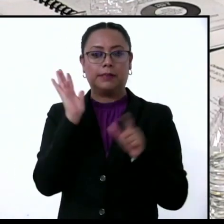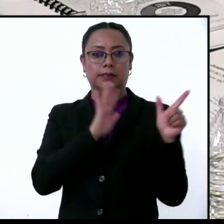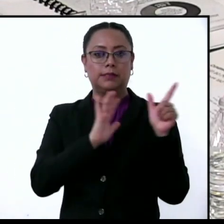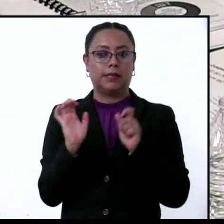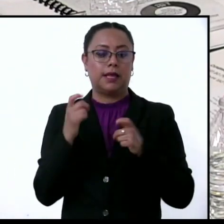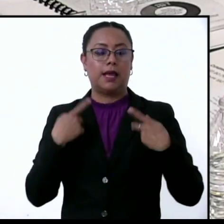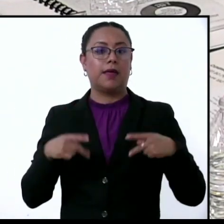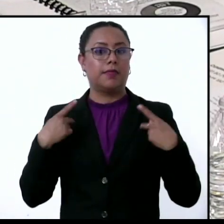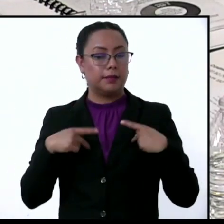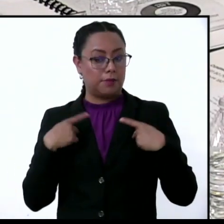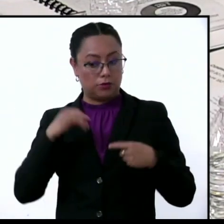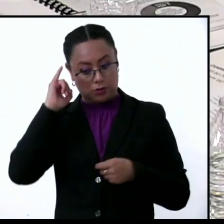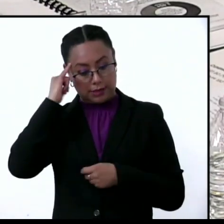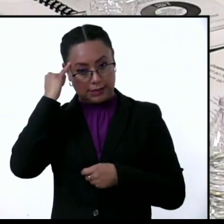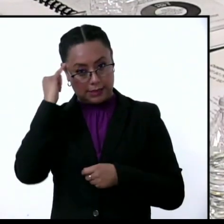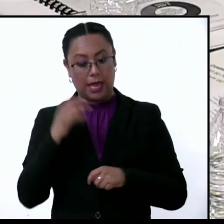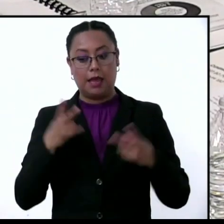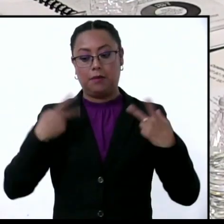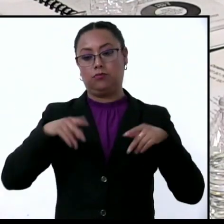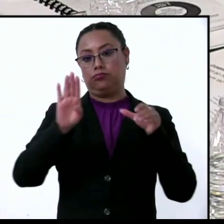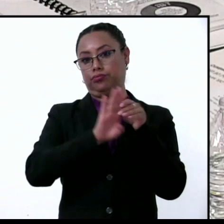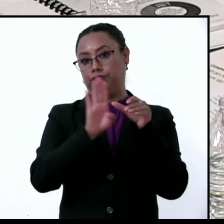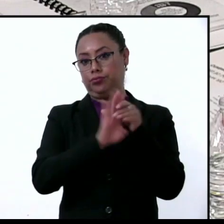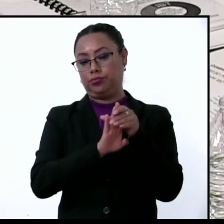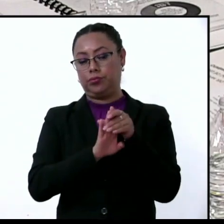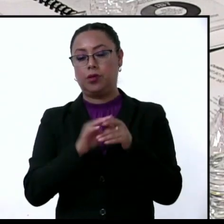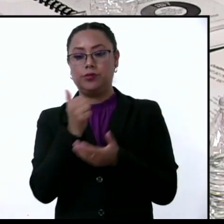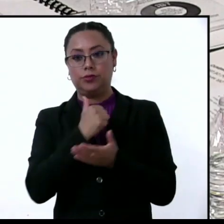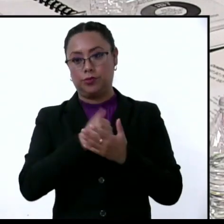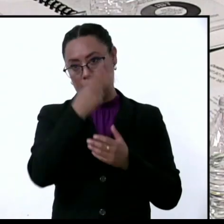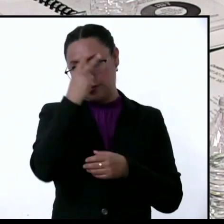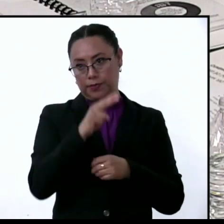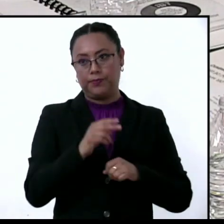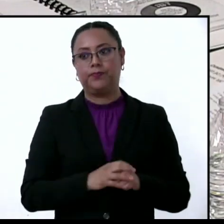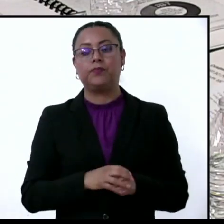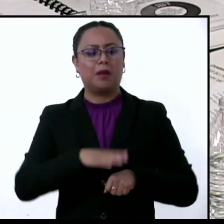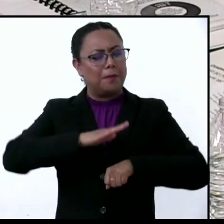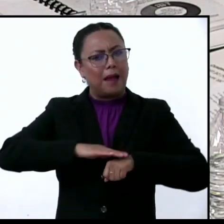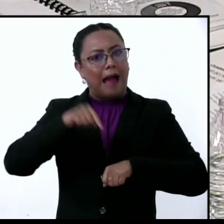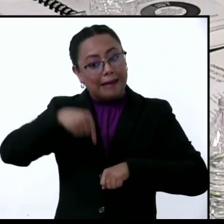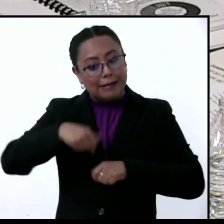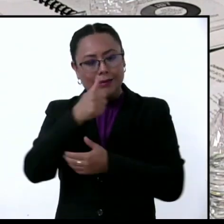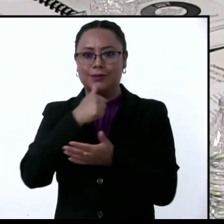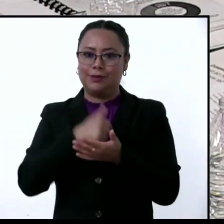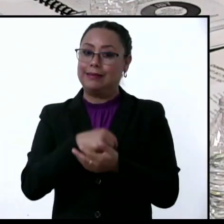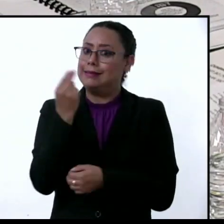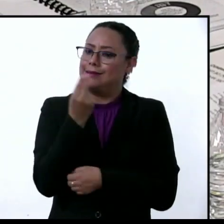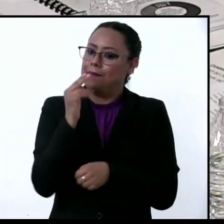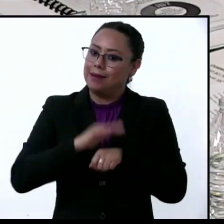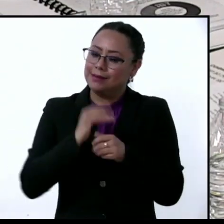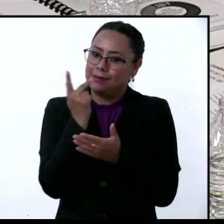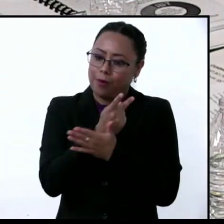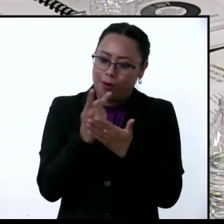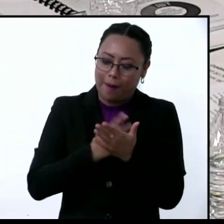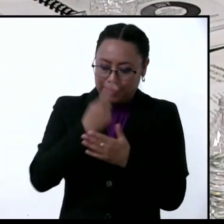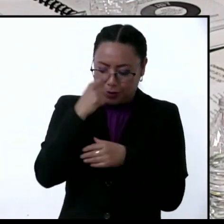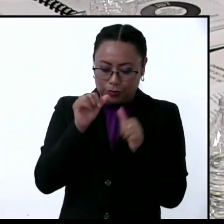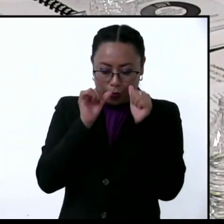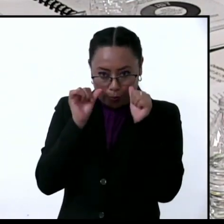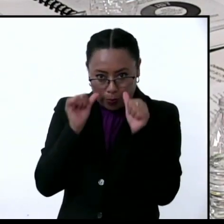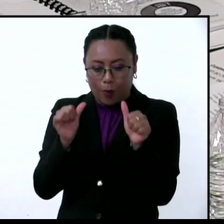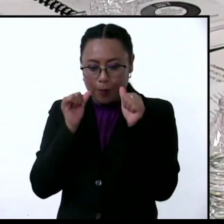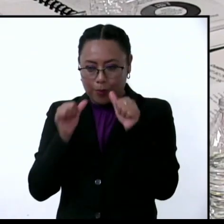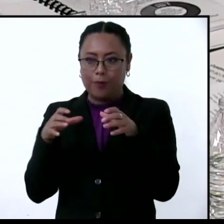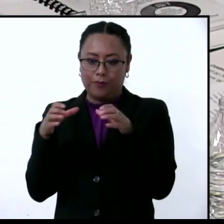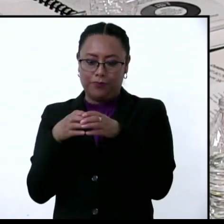identidad indígena, a personas migrantes. A esta ciudad le urgen más programas para atender a la población migrante. Estamos desbordados con el